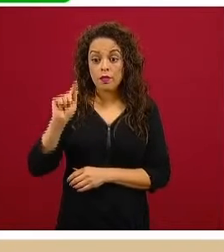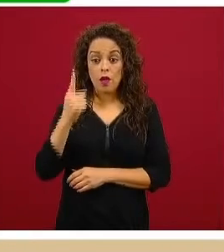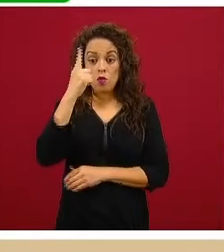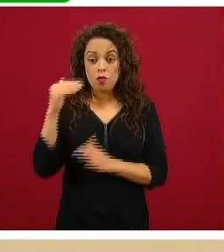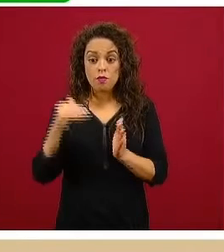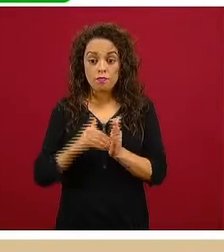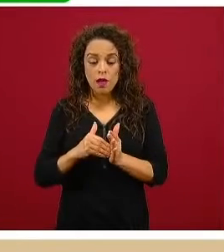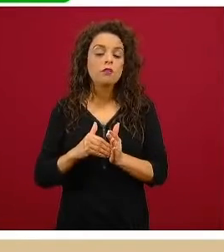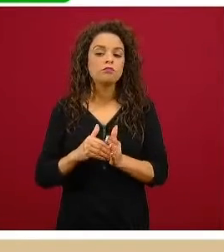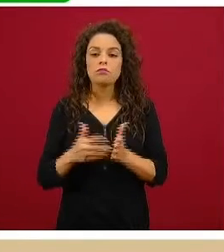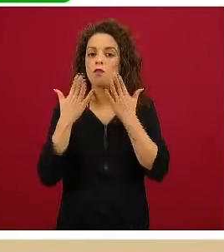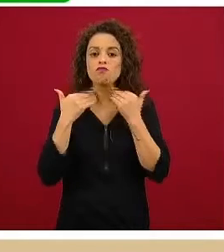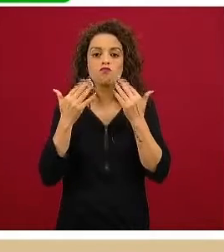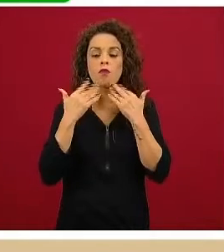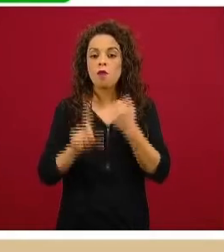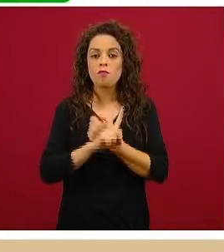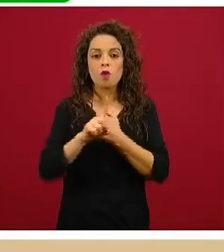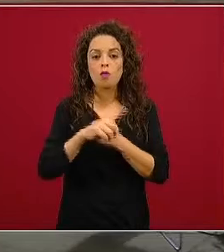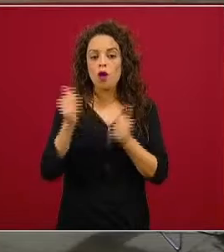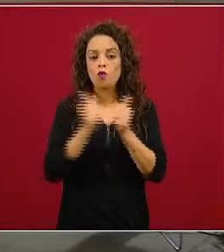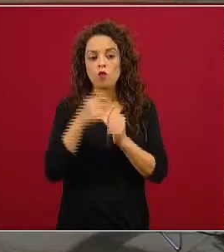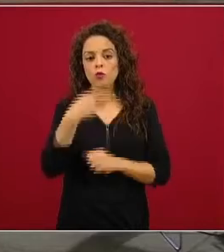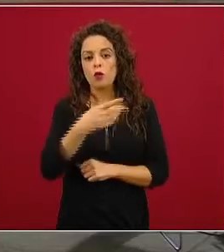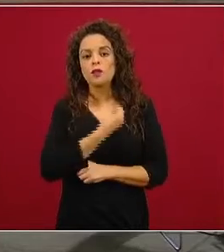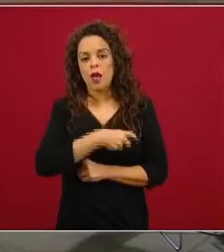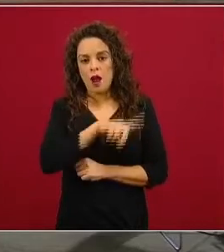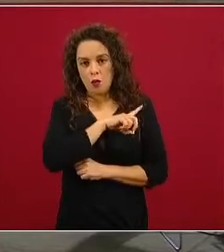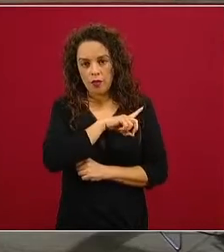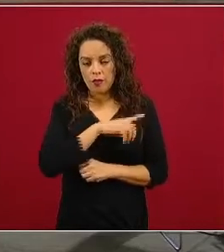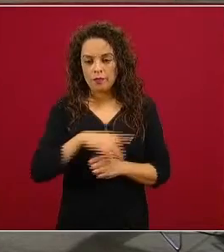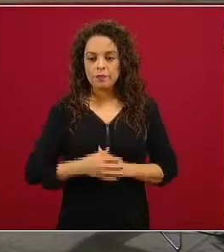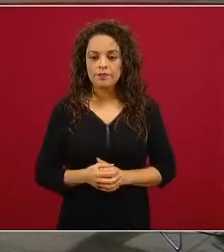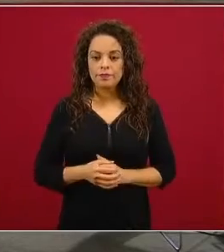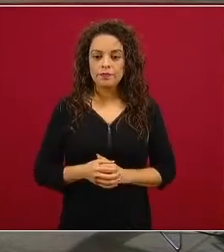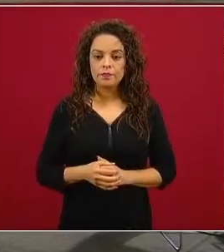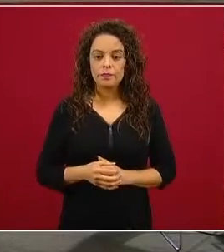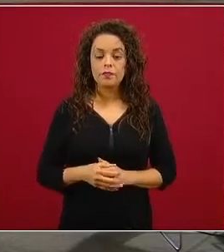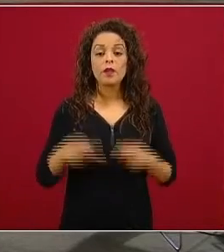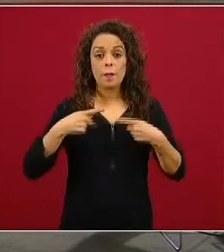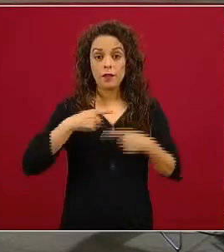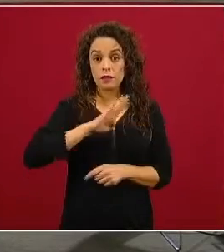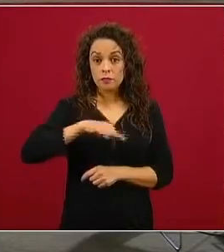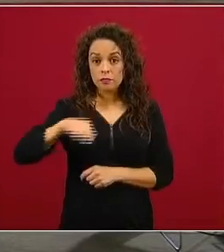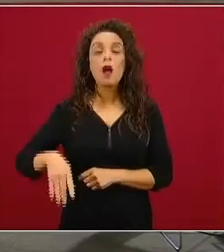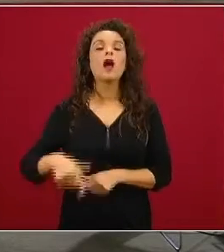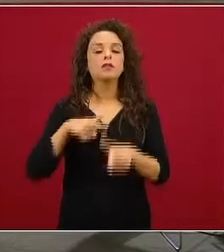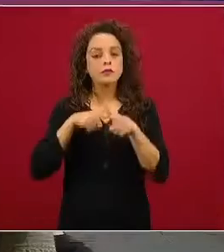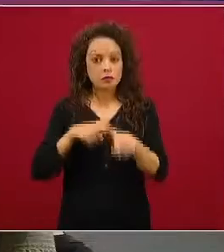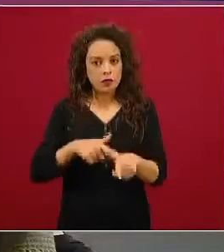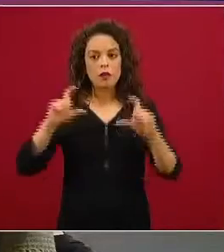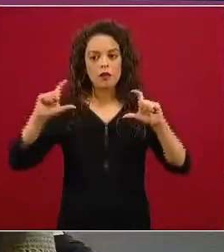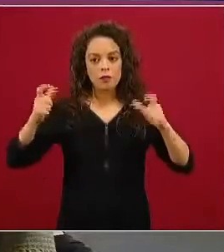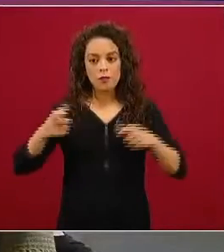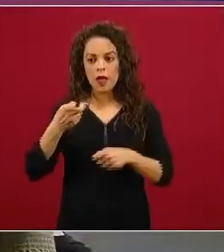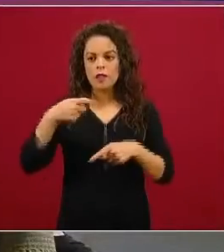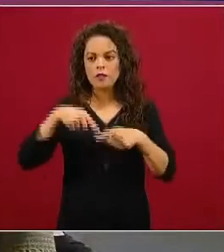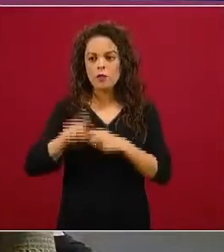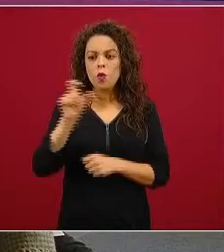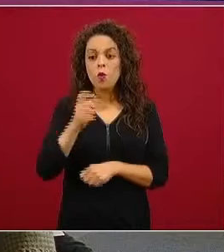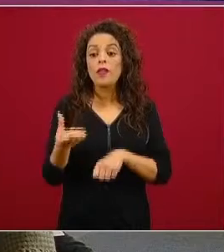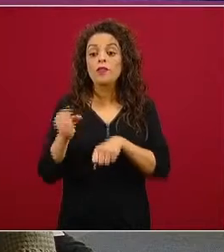un poco más de 40,000, 178, son casos realmente. Los demás son personas que tuvieron la enfermedad hace más de